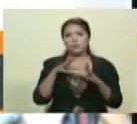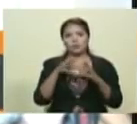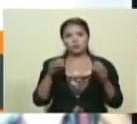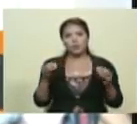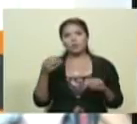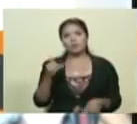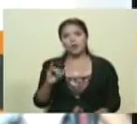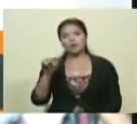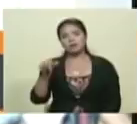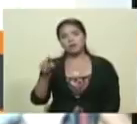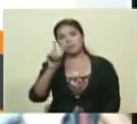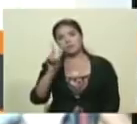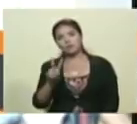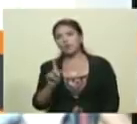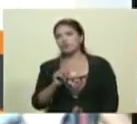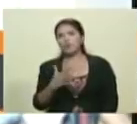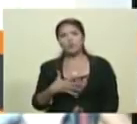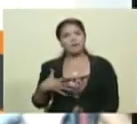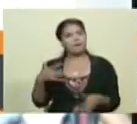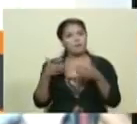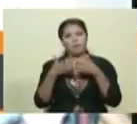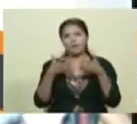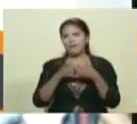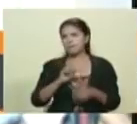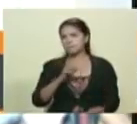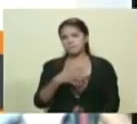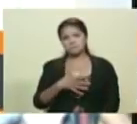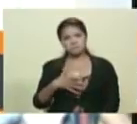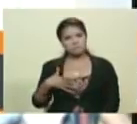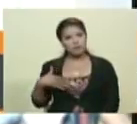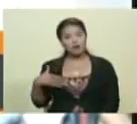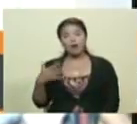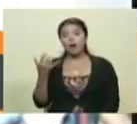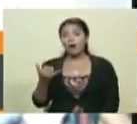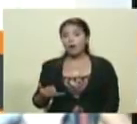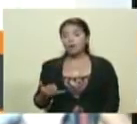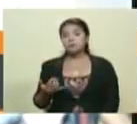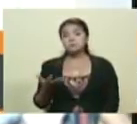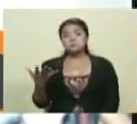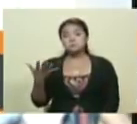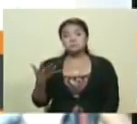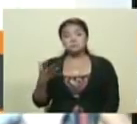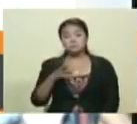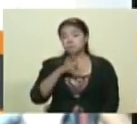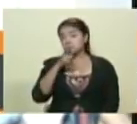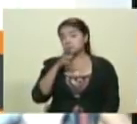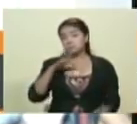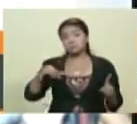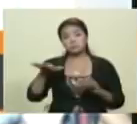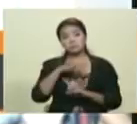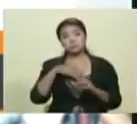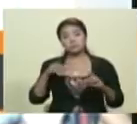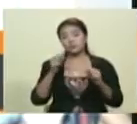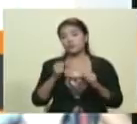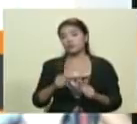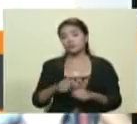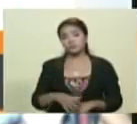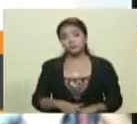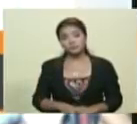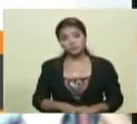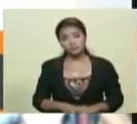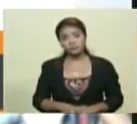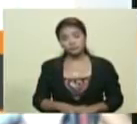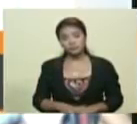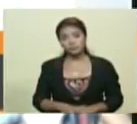Venezuela, que no queremos una guerra, que consideramos que se abatiría una tragedia binacional